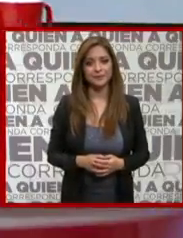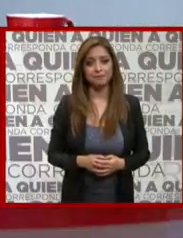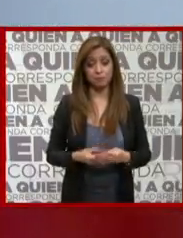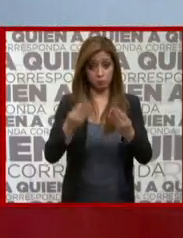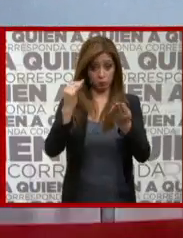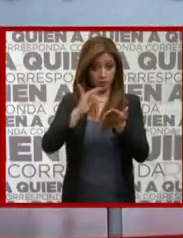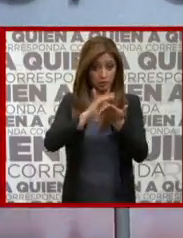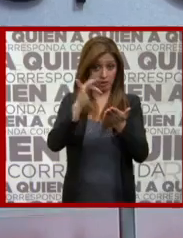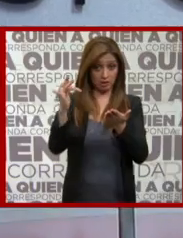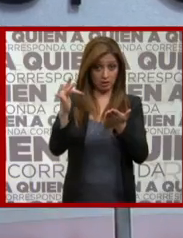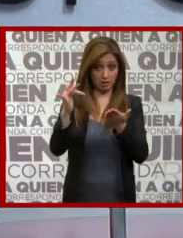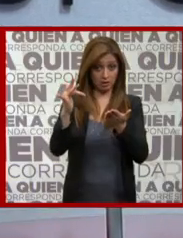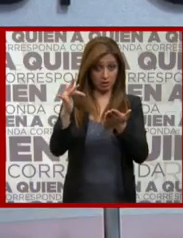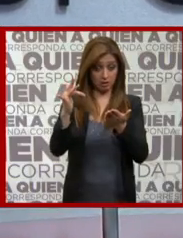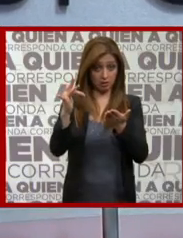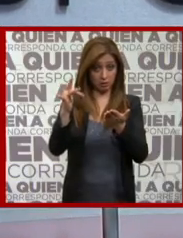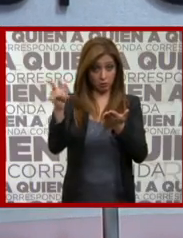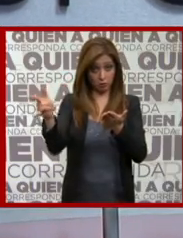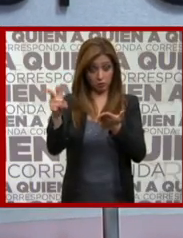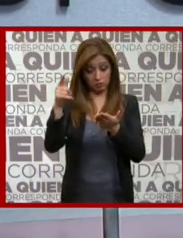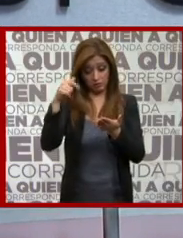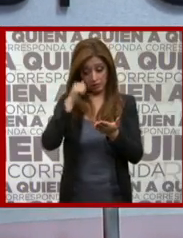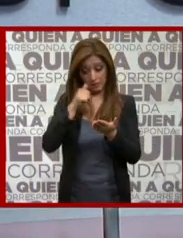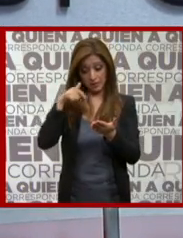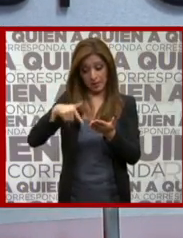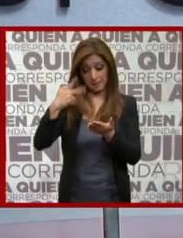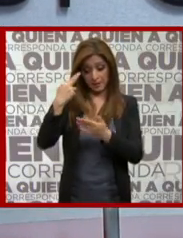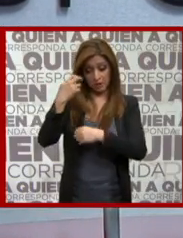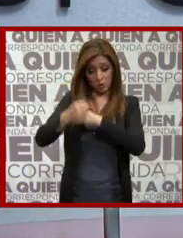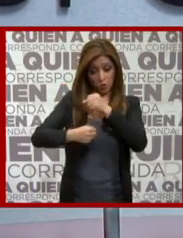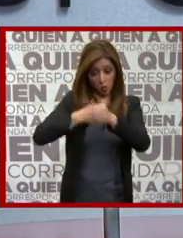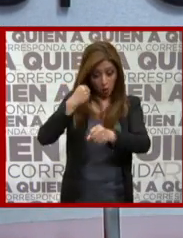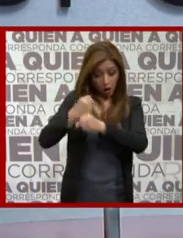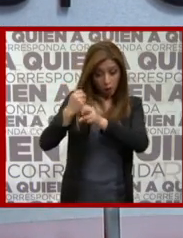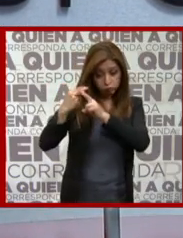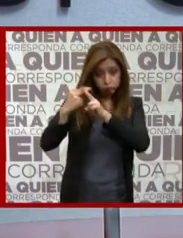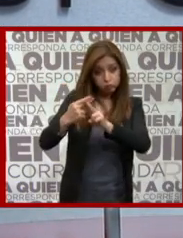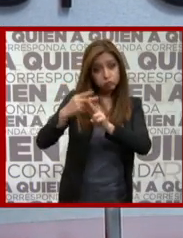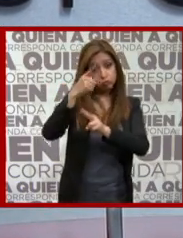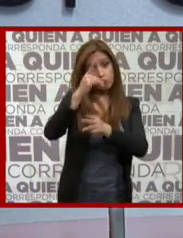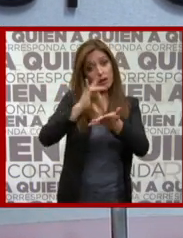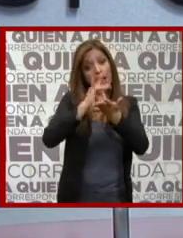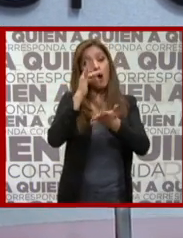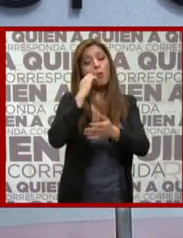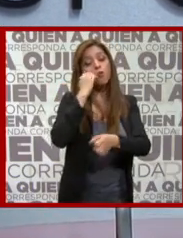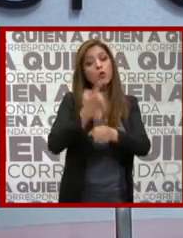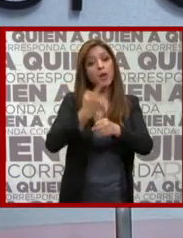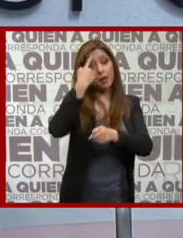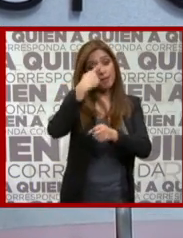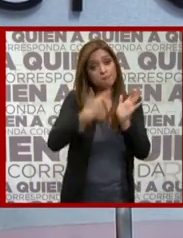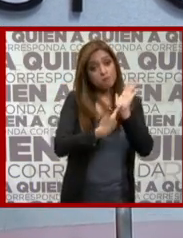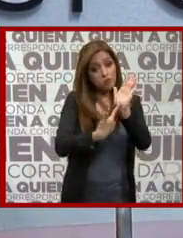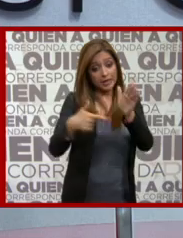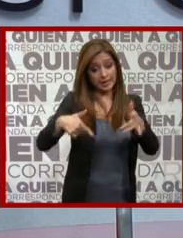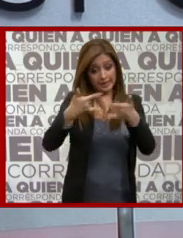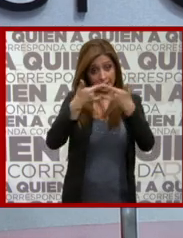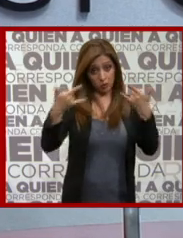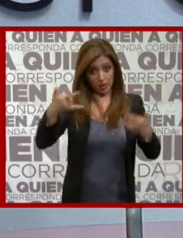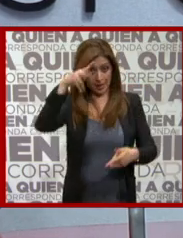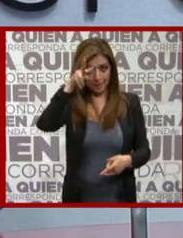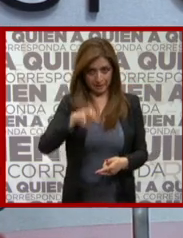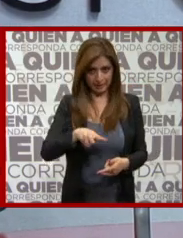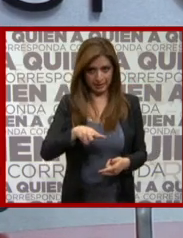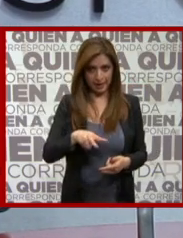Migras por, a lo largo de 25 años, seguirnos y darnos la oportunidad de demostrar que aquí las historias son reales. A ver,